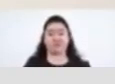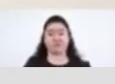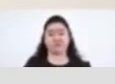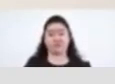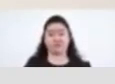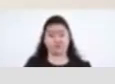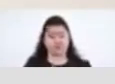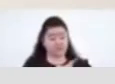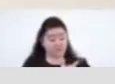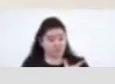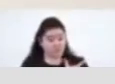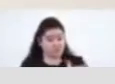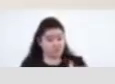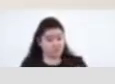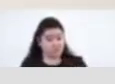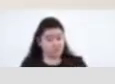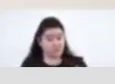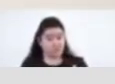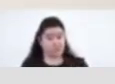La vacunación, digamos,